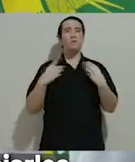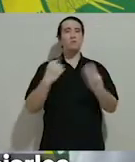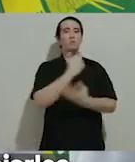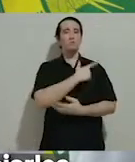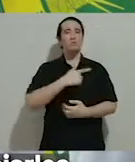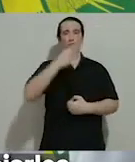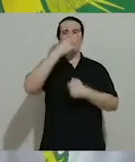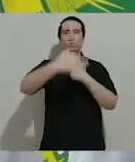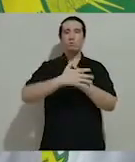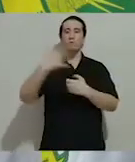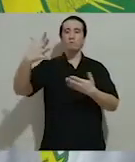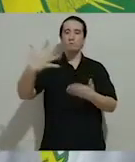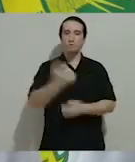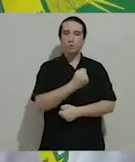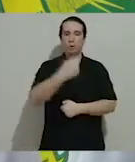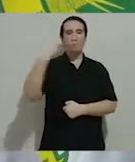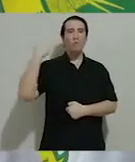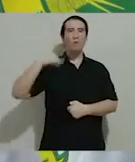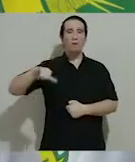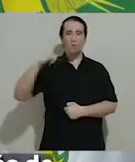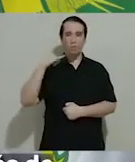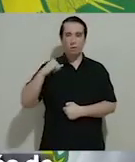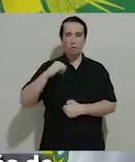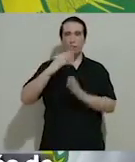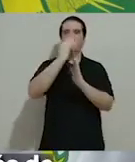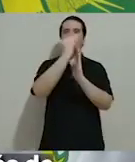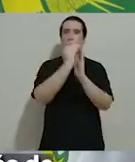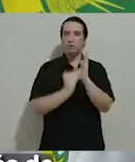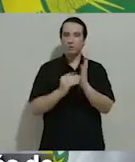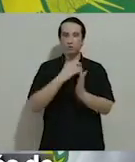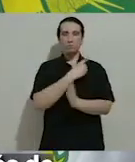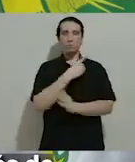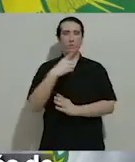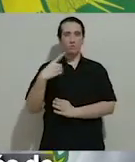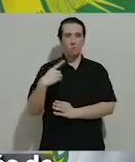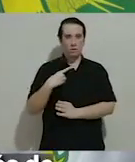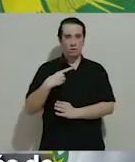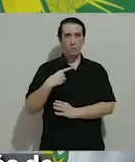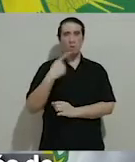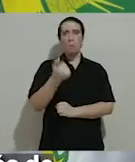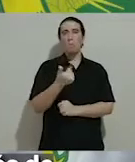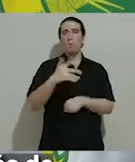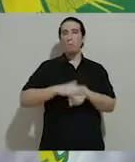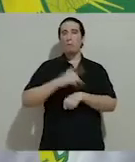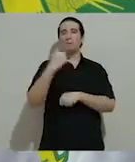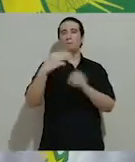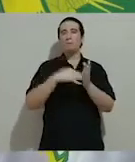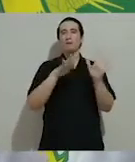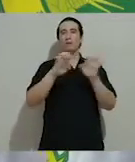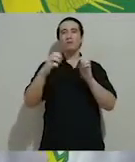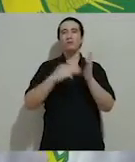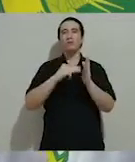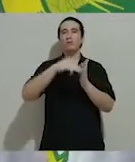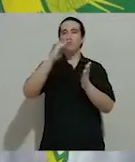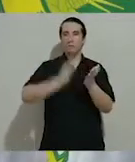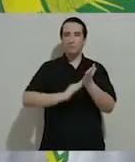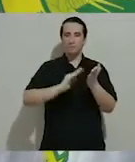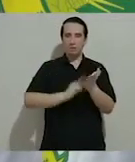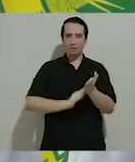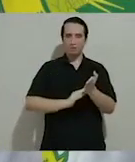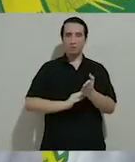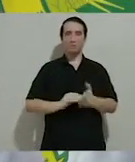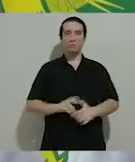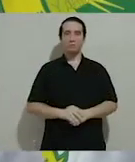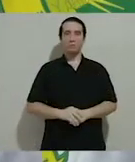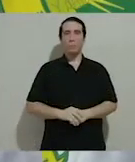gusto poder anunciarles que hemos logrado para Yucatán la reducción de su deuda estatal en poco más de 1.500 millones de pesos.